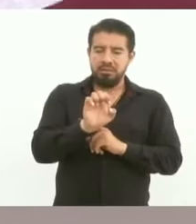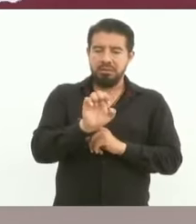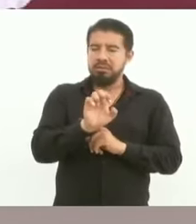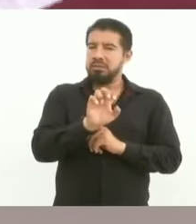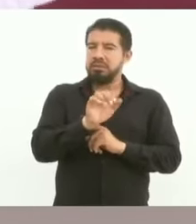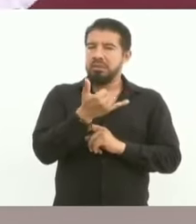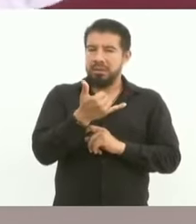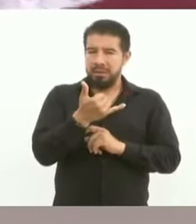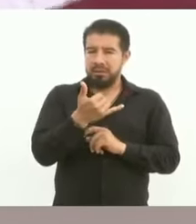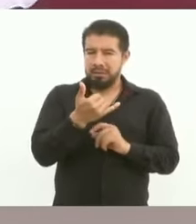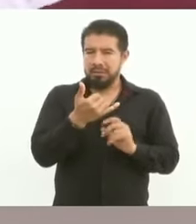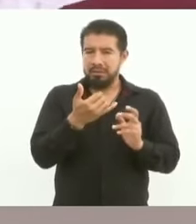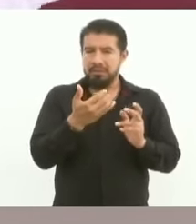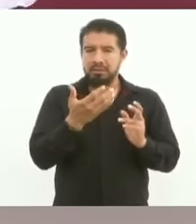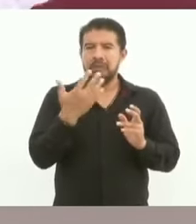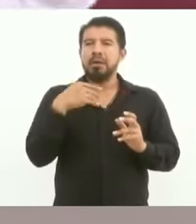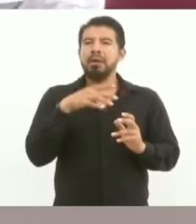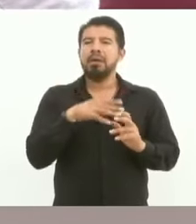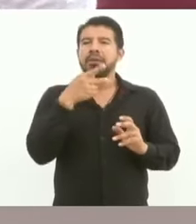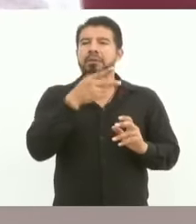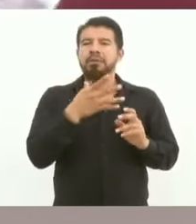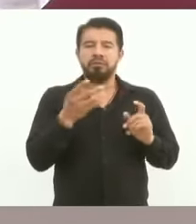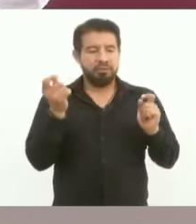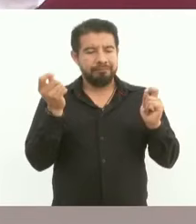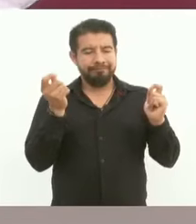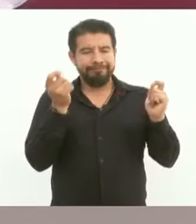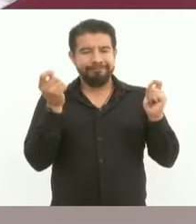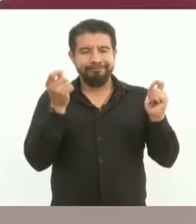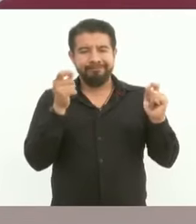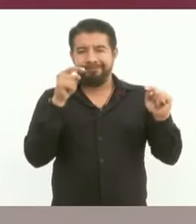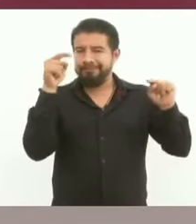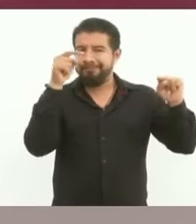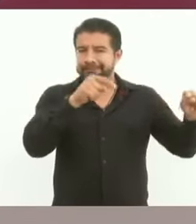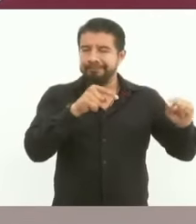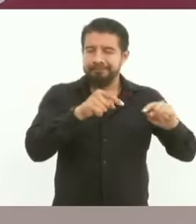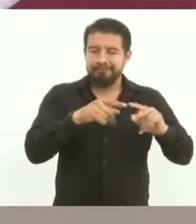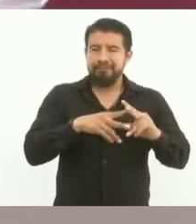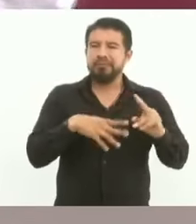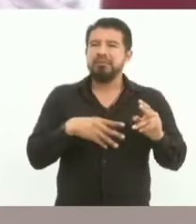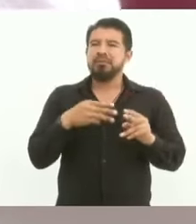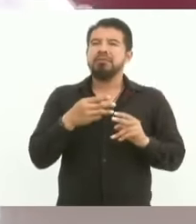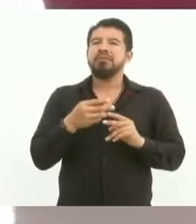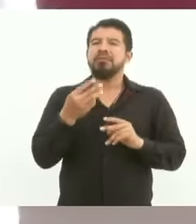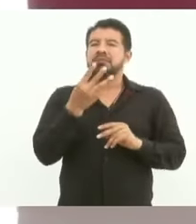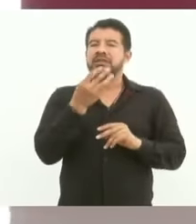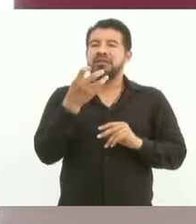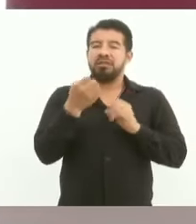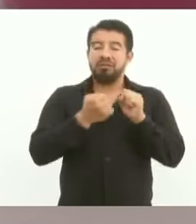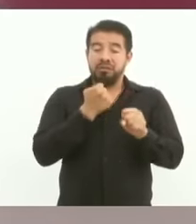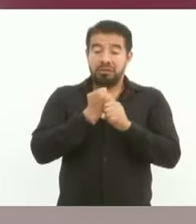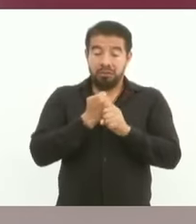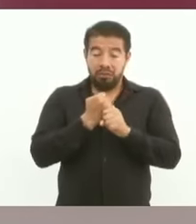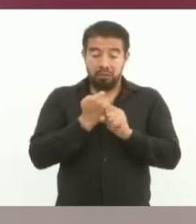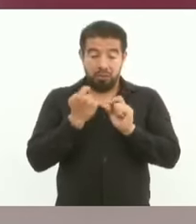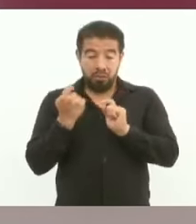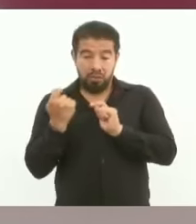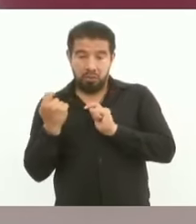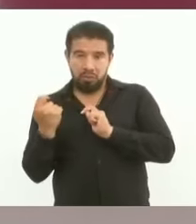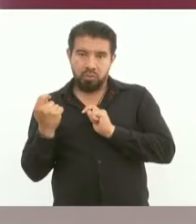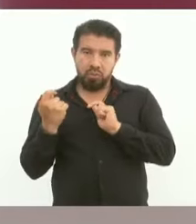los que dominaban la Nueva España. Nunca en 3 siglos, en 300 años, se dignó a